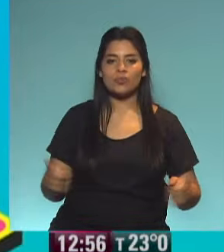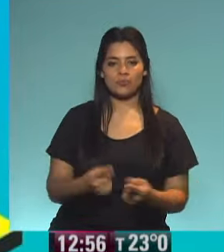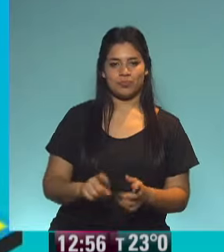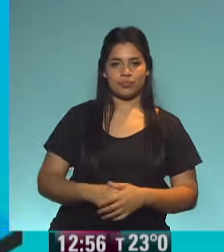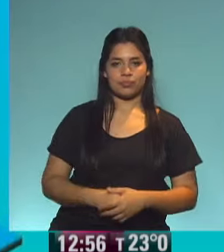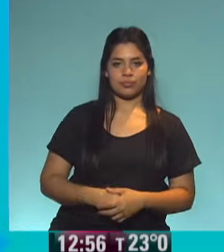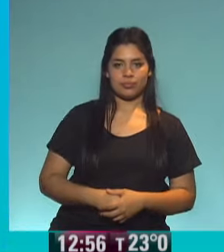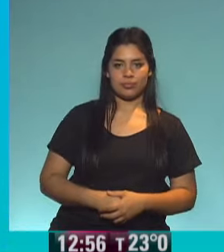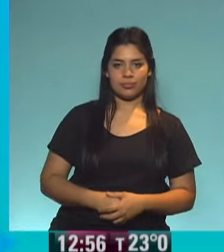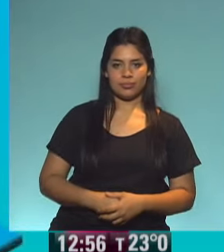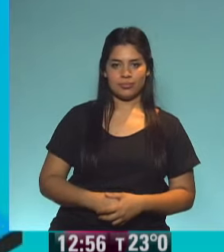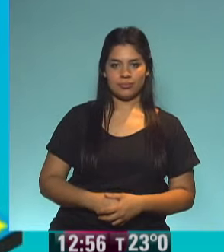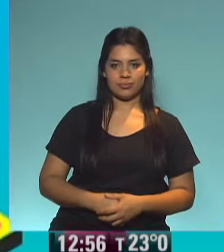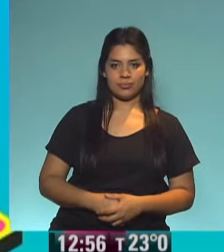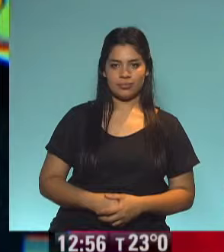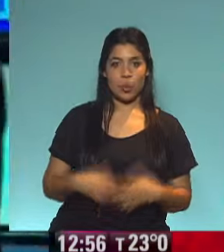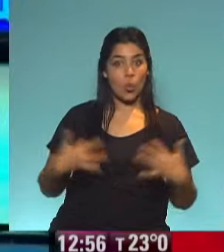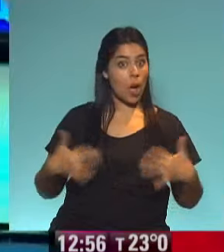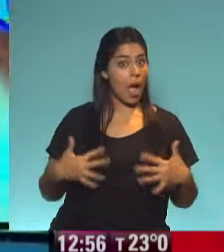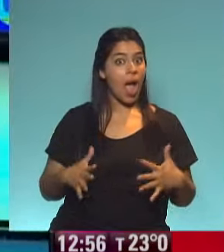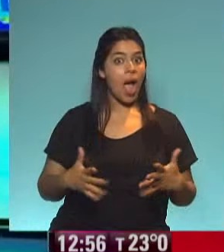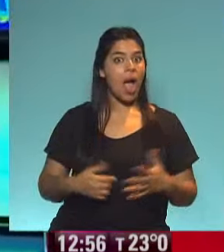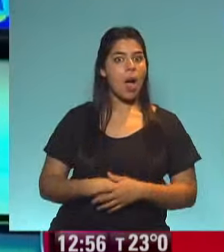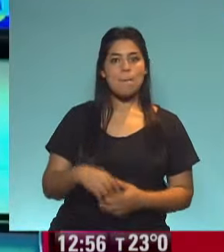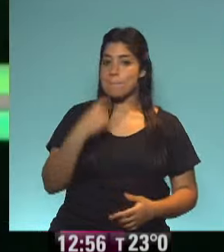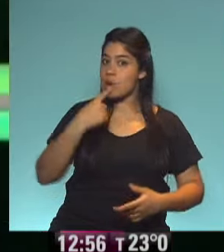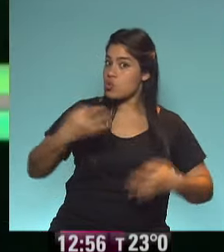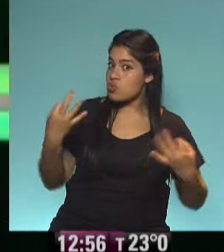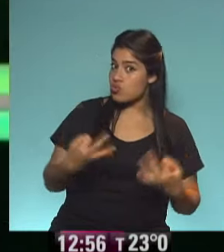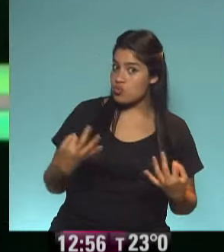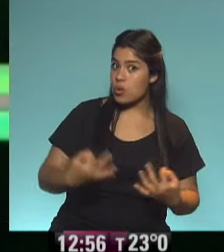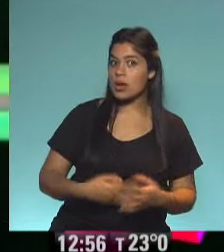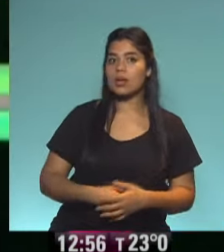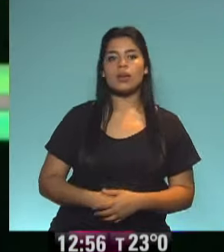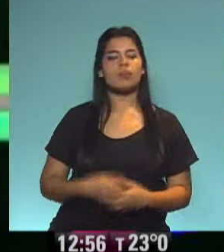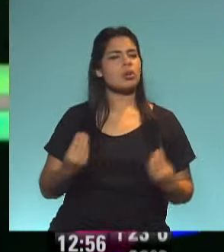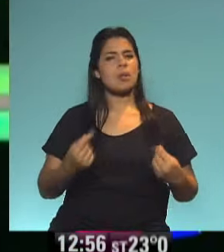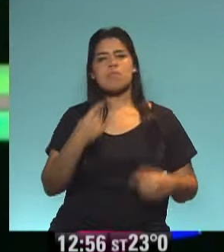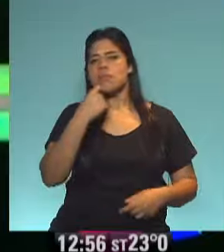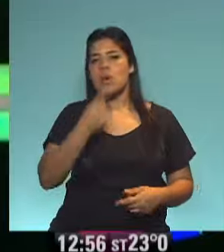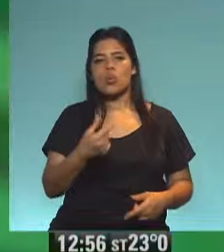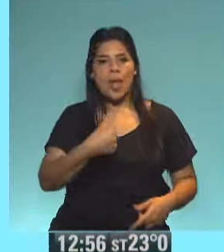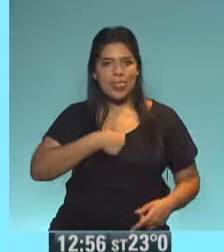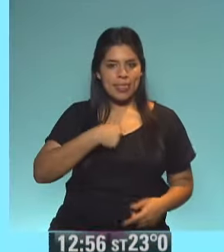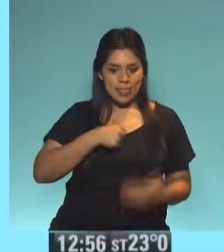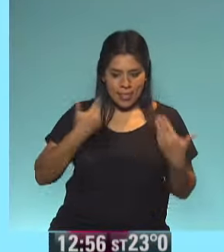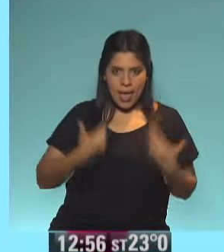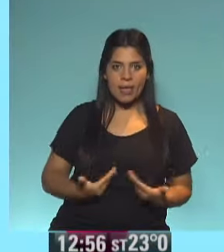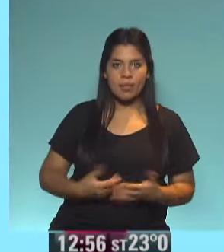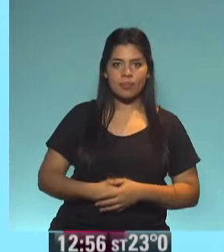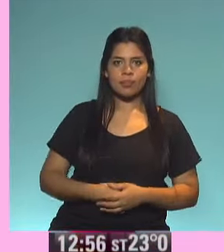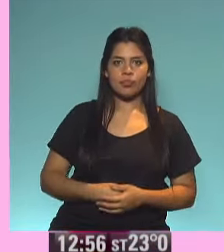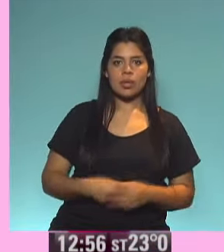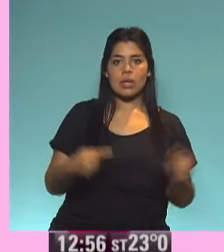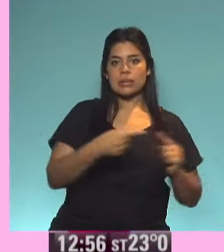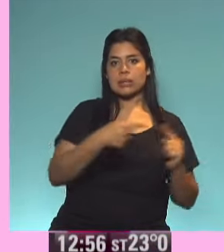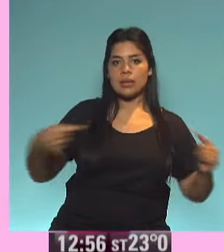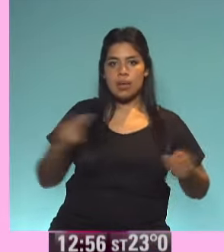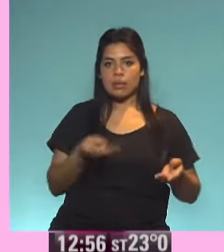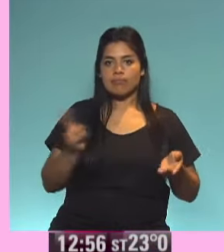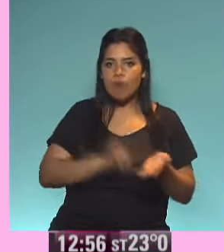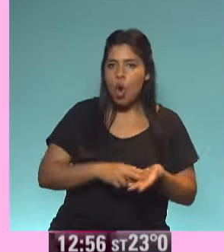¿También es afro? ¡Wow! ¡Qué buena pregunta, ¿no? Porque pregunta sobre nuestra identidad. Otra semana con Samba,